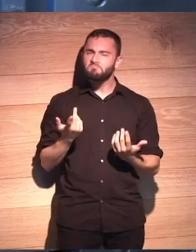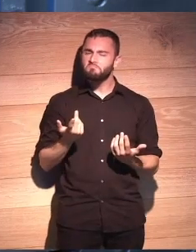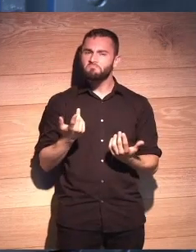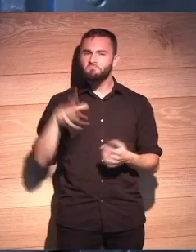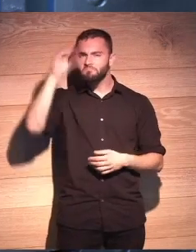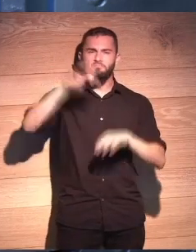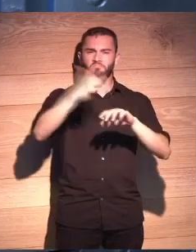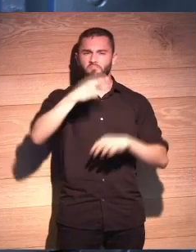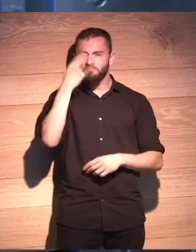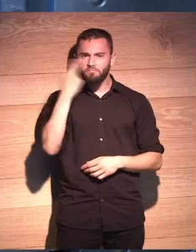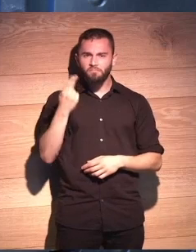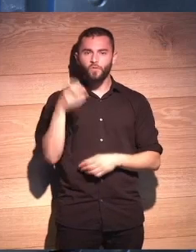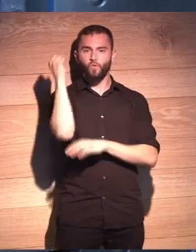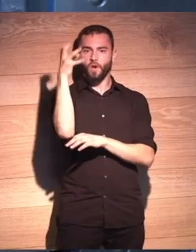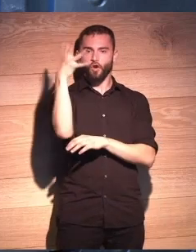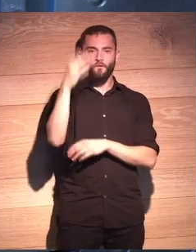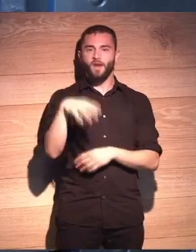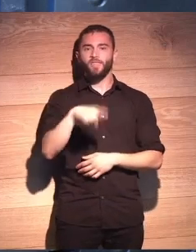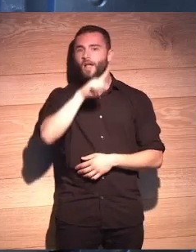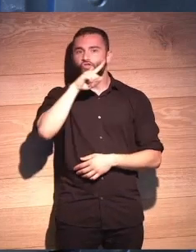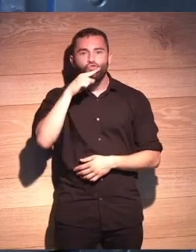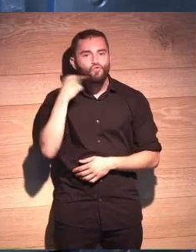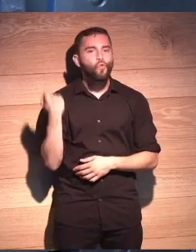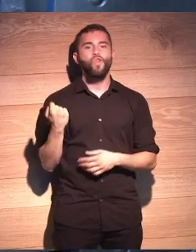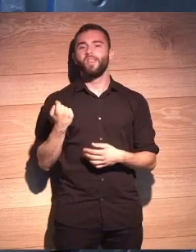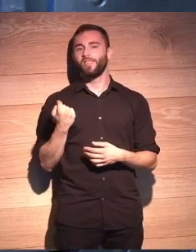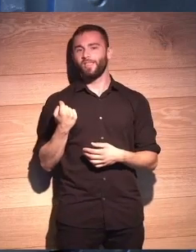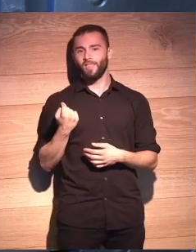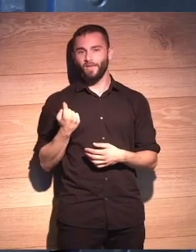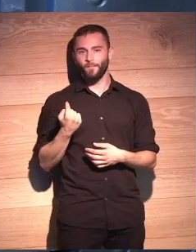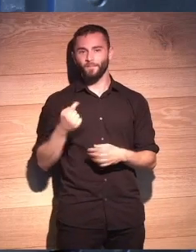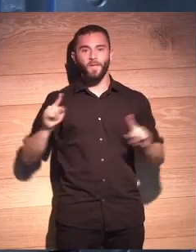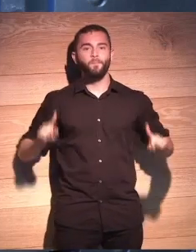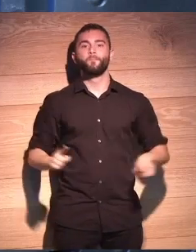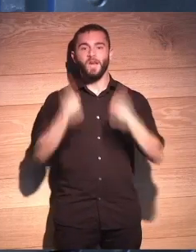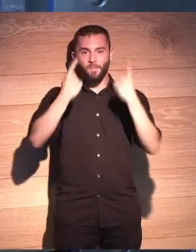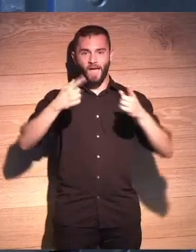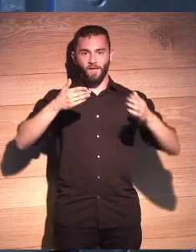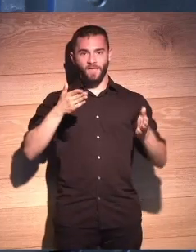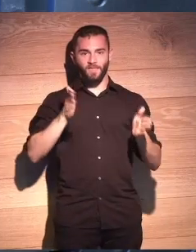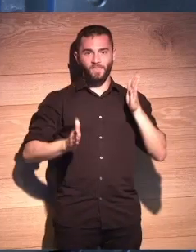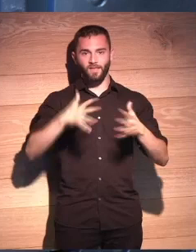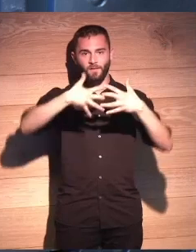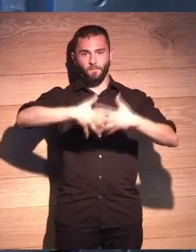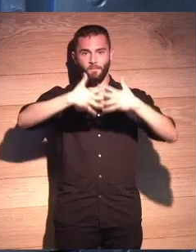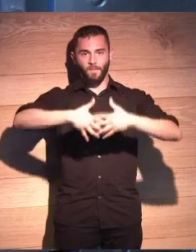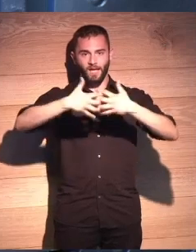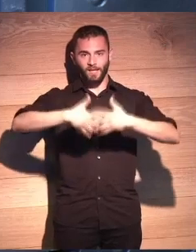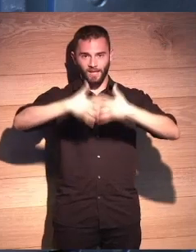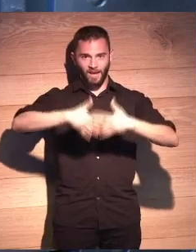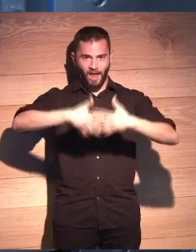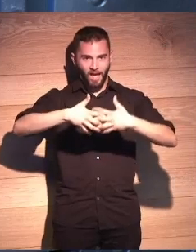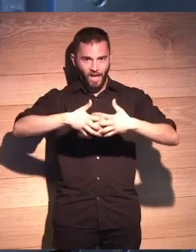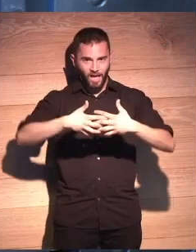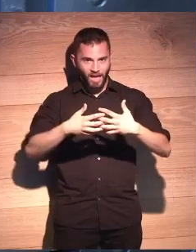artificial y cuenta, es una conferencia deliciosa en la que cuenta la primera vez que habla con la máquina de la hoja de lata y lo que